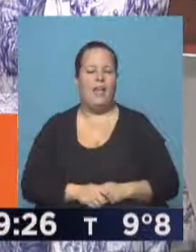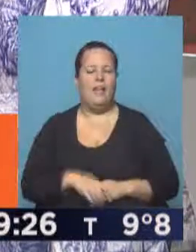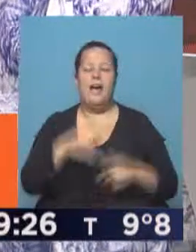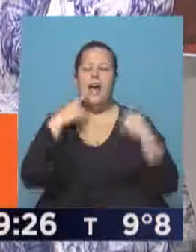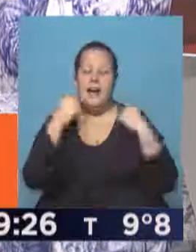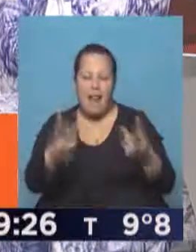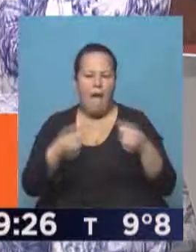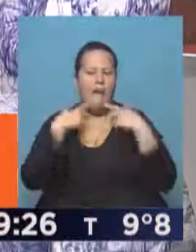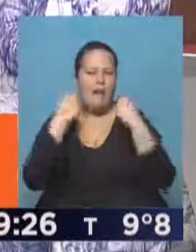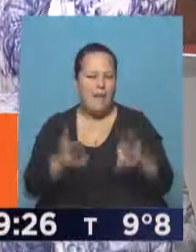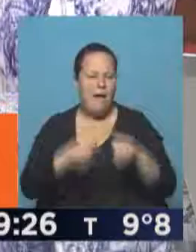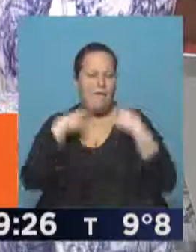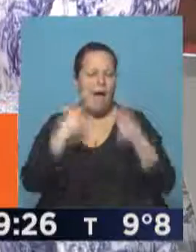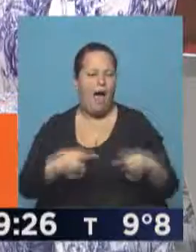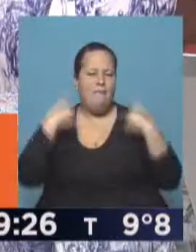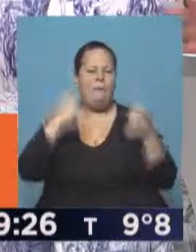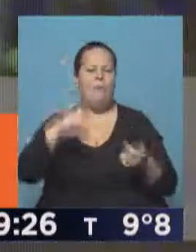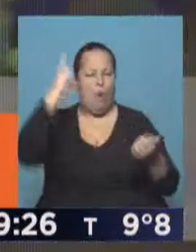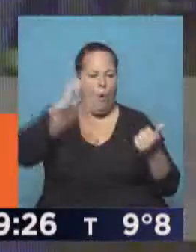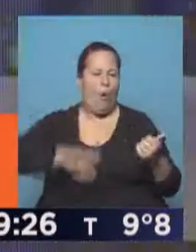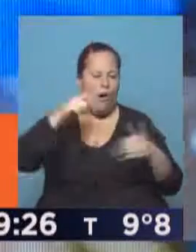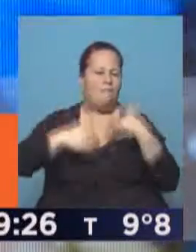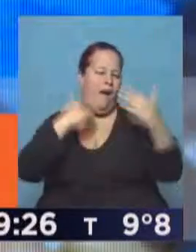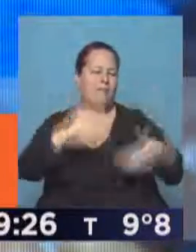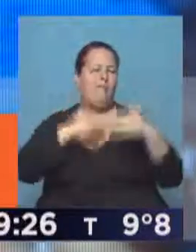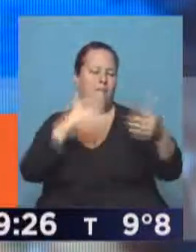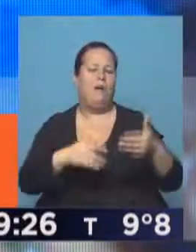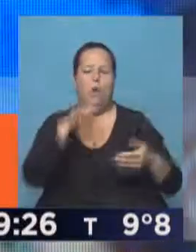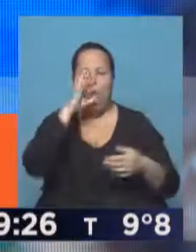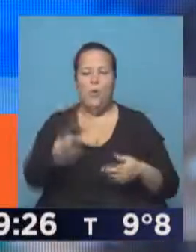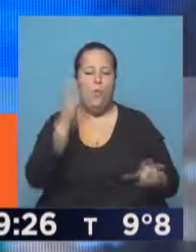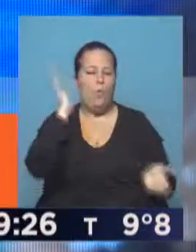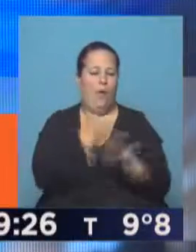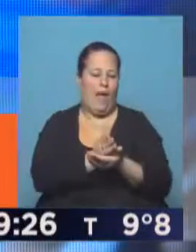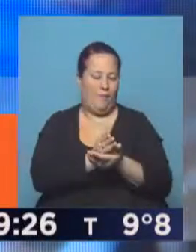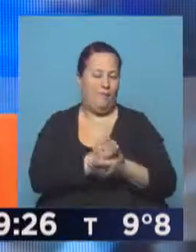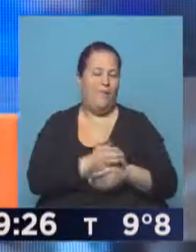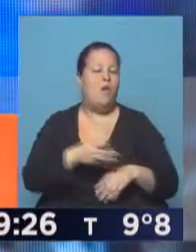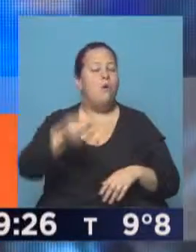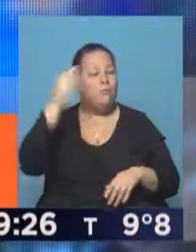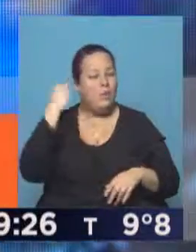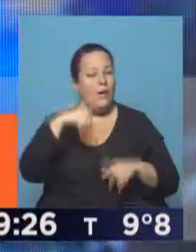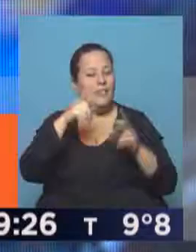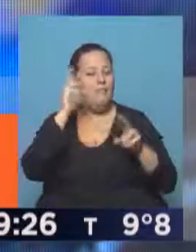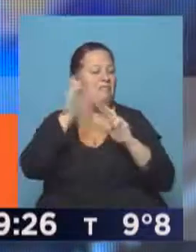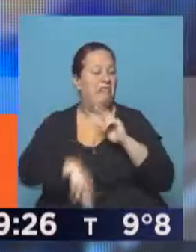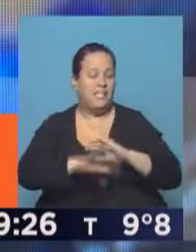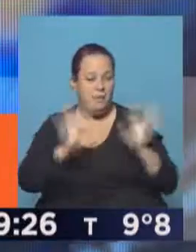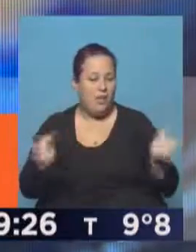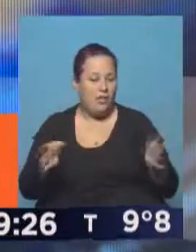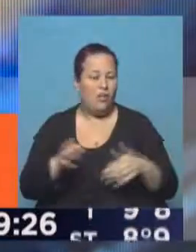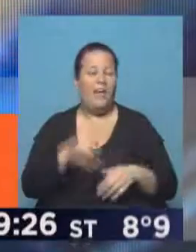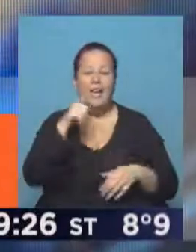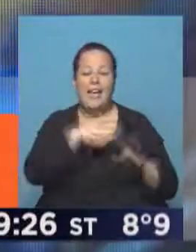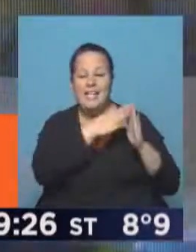apelar una y otra vez a nuevos tribunales de manera tal que nunca llega a ser condenado. Y muchas veces la causa prescribe y